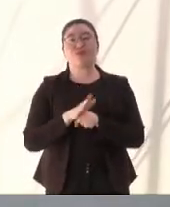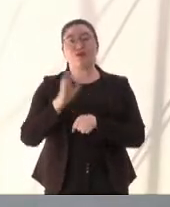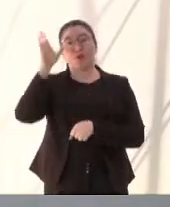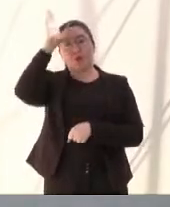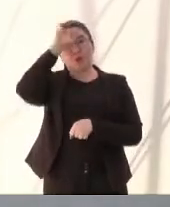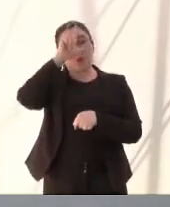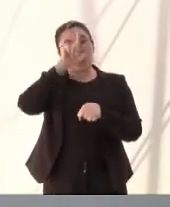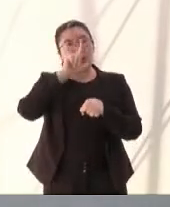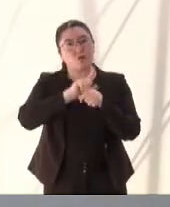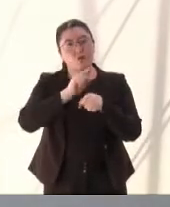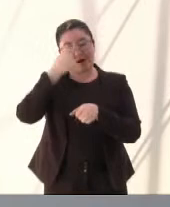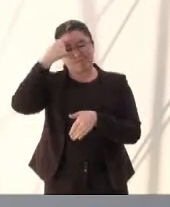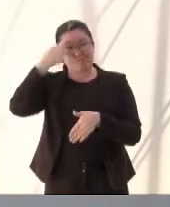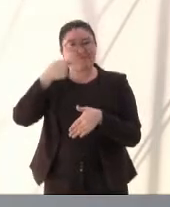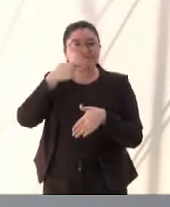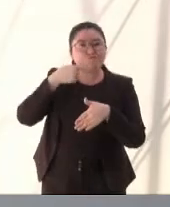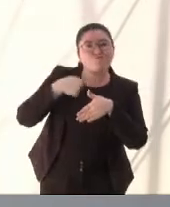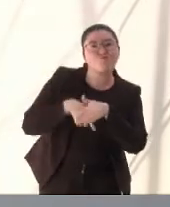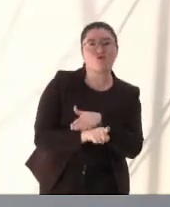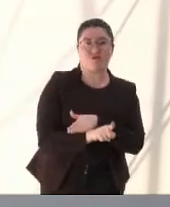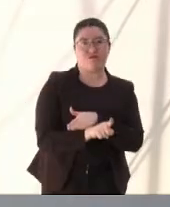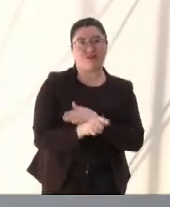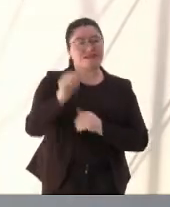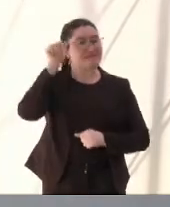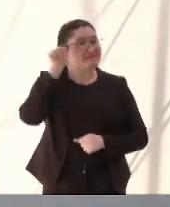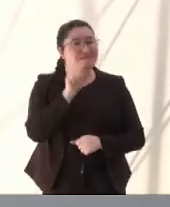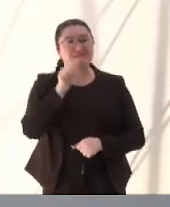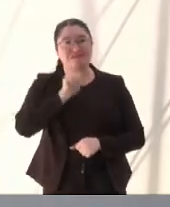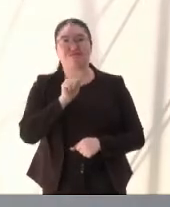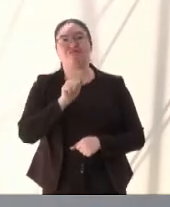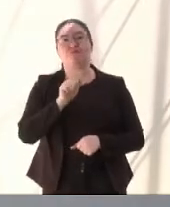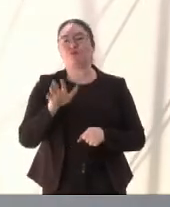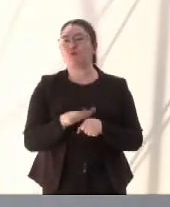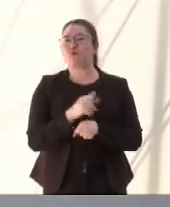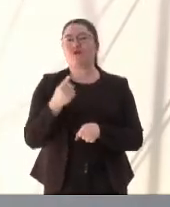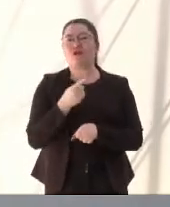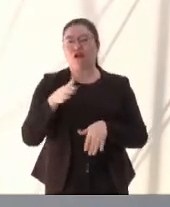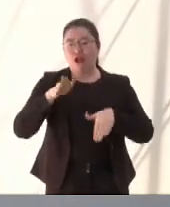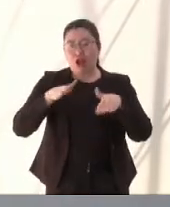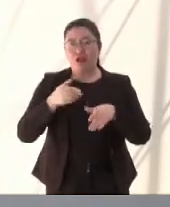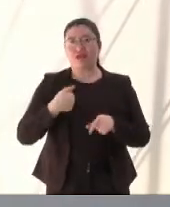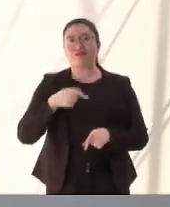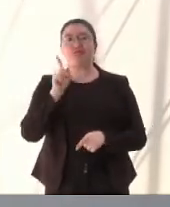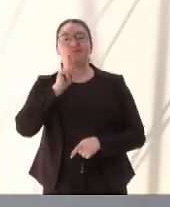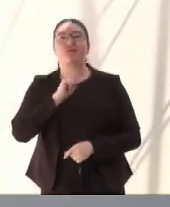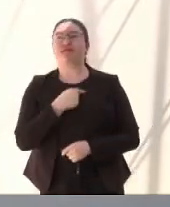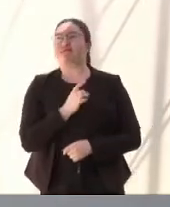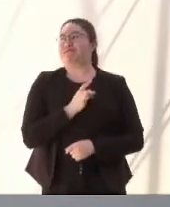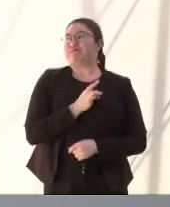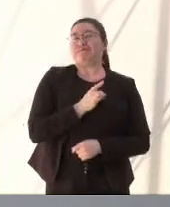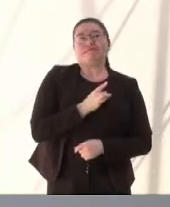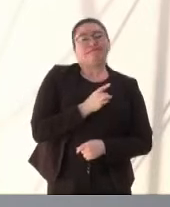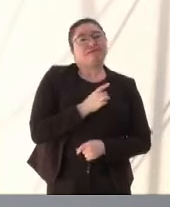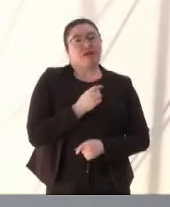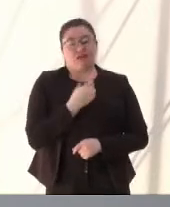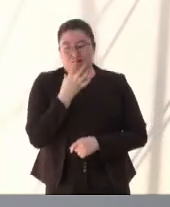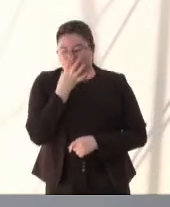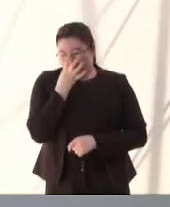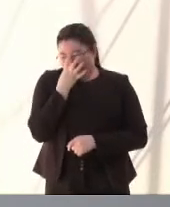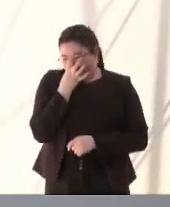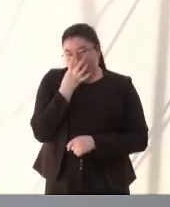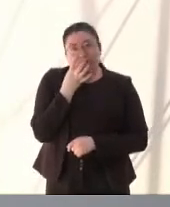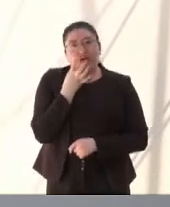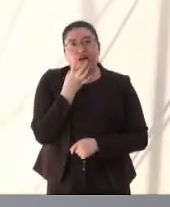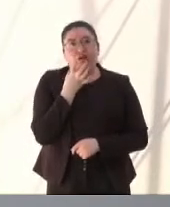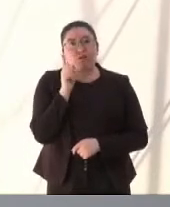de denuncia de estos delitos que en muchas ocasiones por miedo o por vergüenza